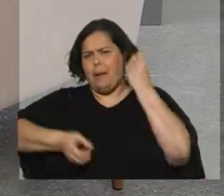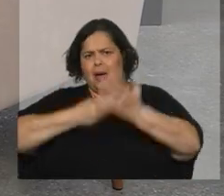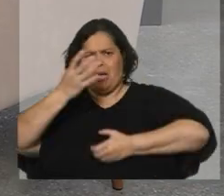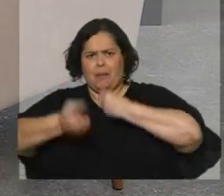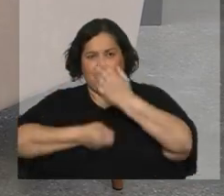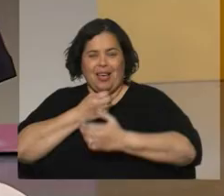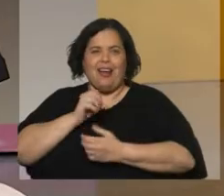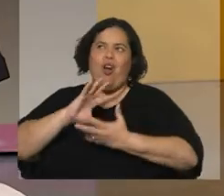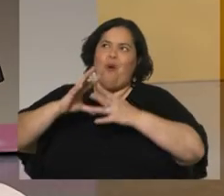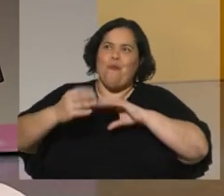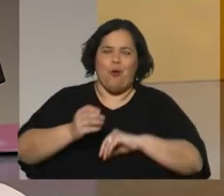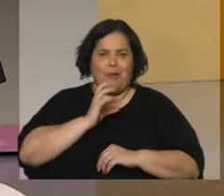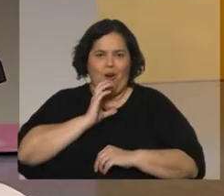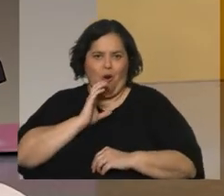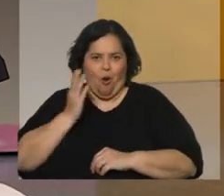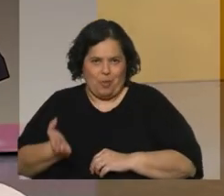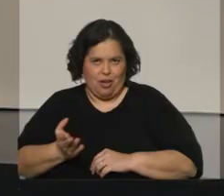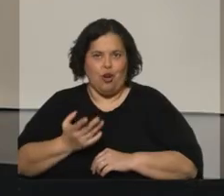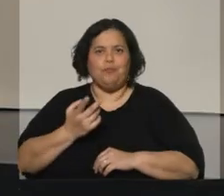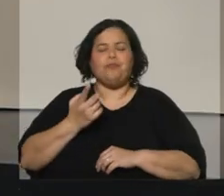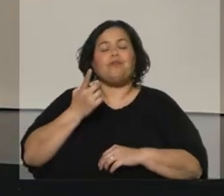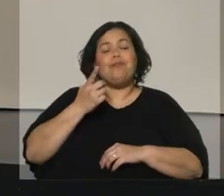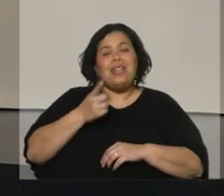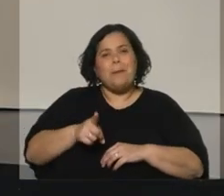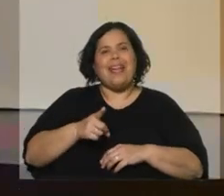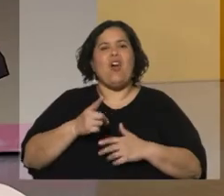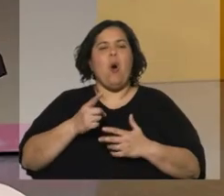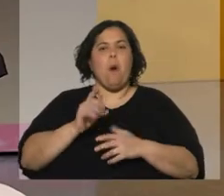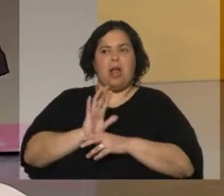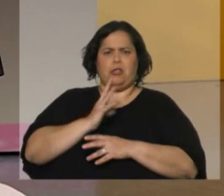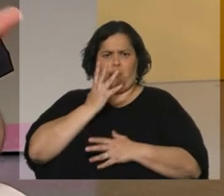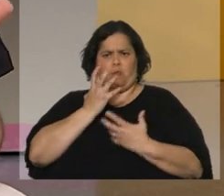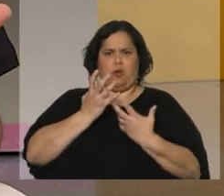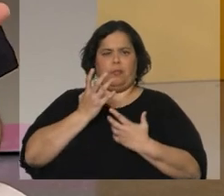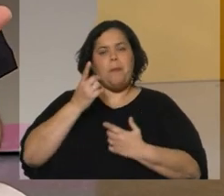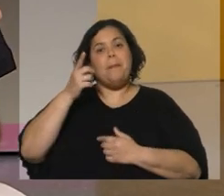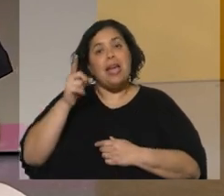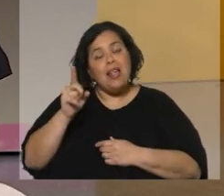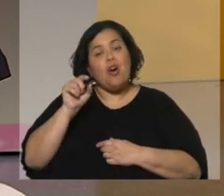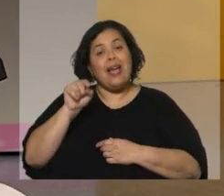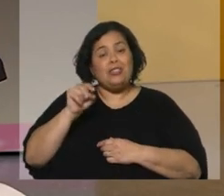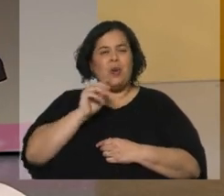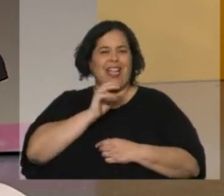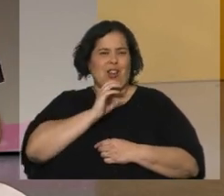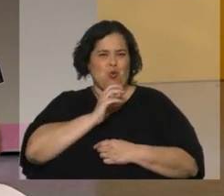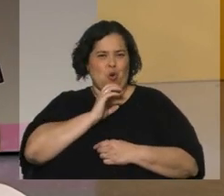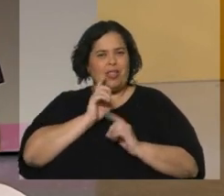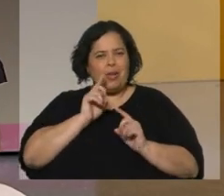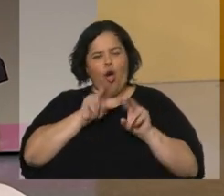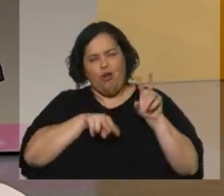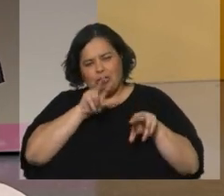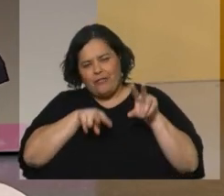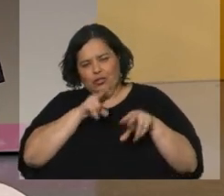toda una catarata de de Claro claro exactamente porque tiene que ver con eso para mí el humor también con la observación